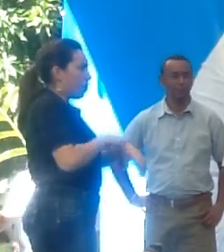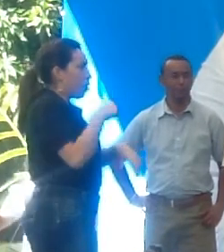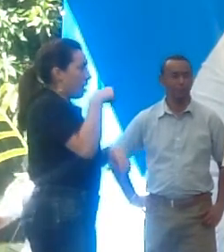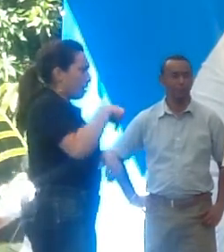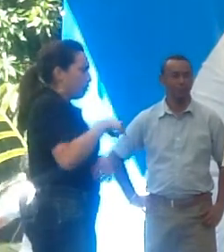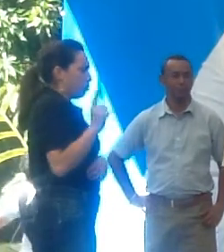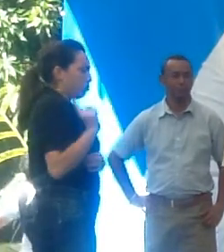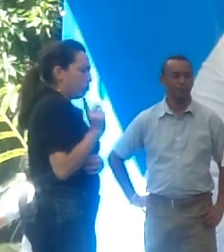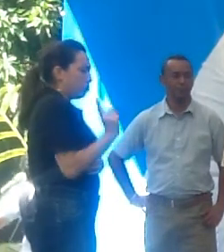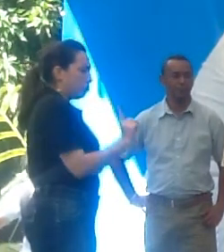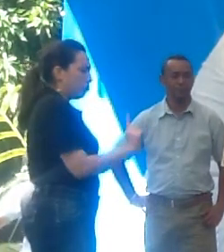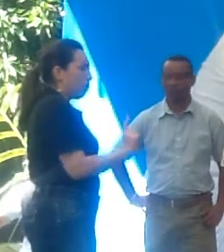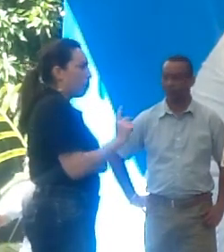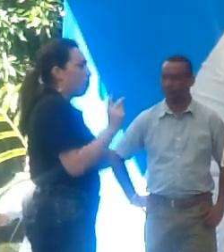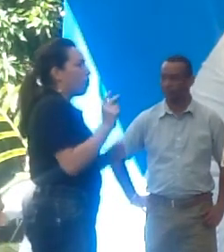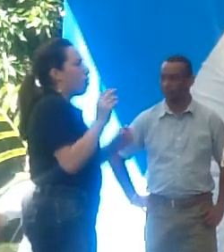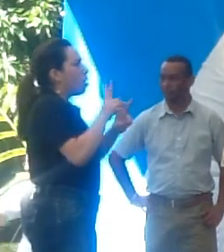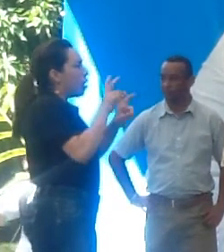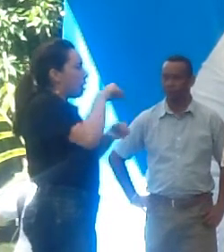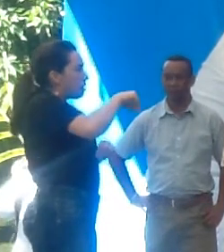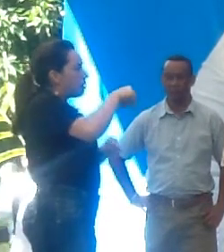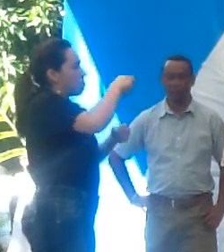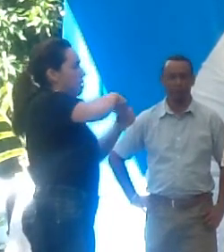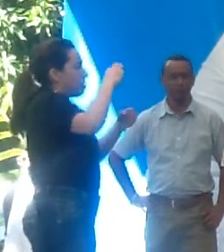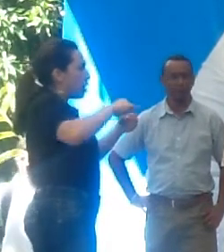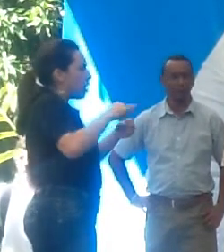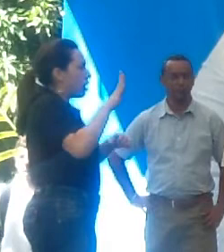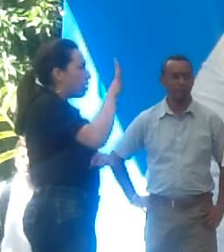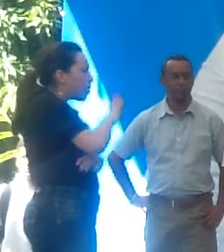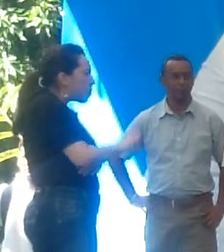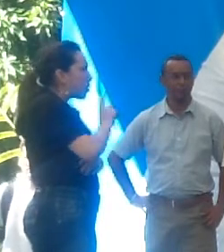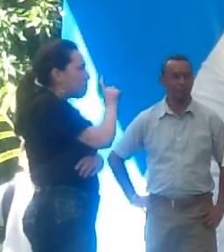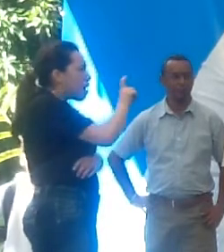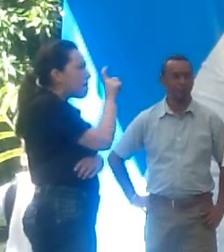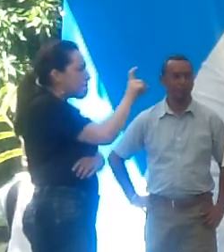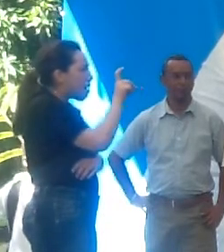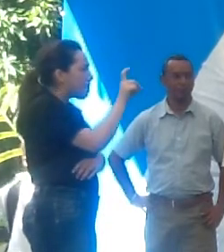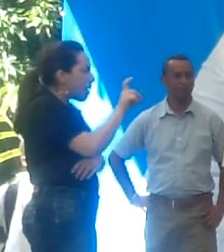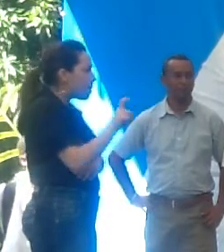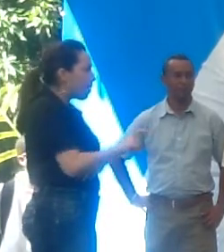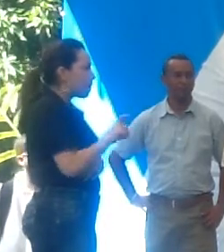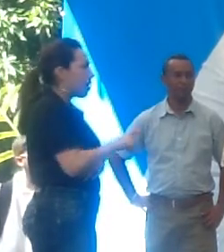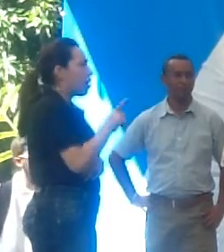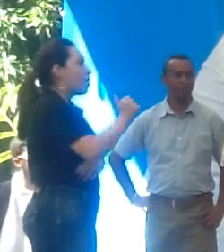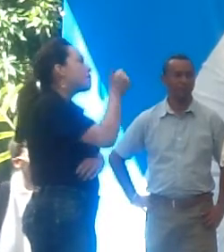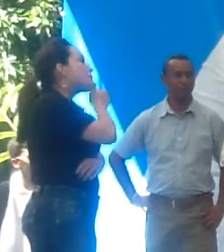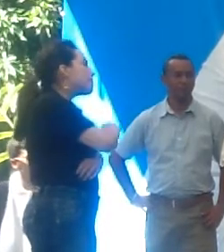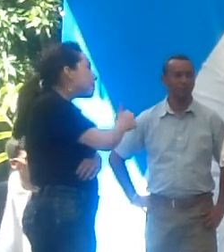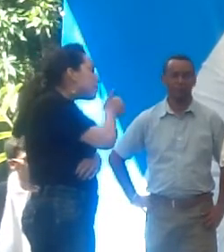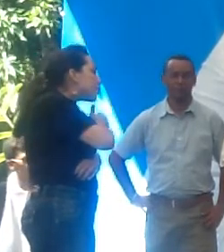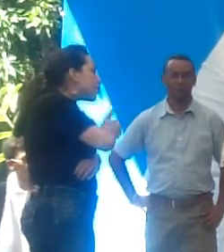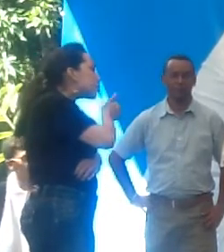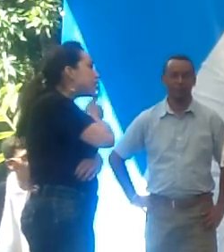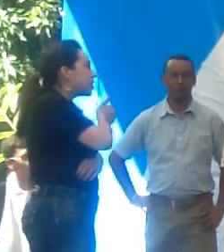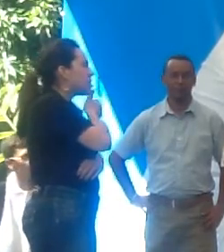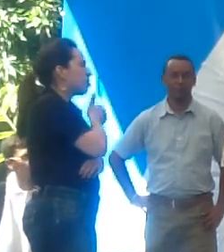cruzada por el departamento del Magdalena, que ha sido paciente, que ha